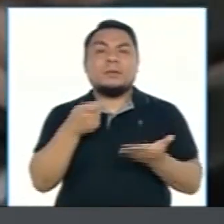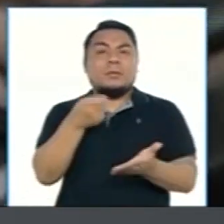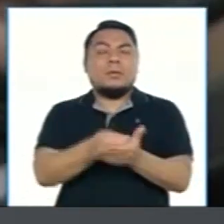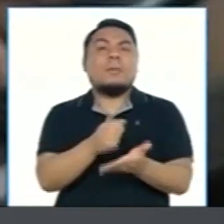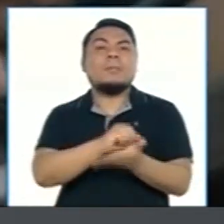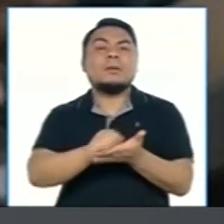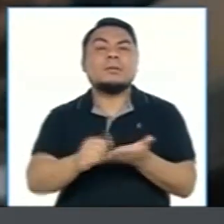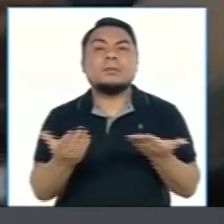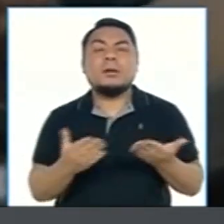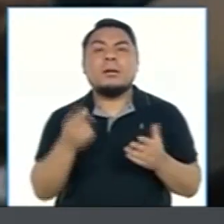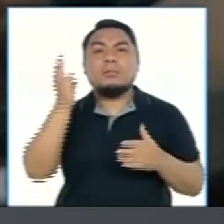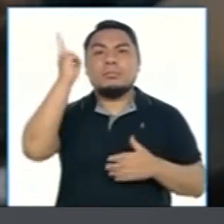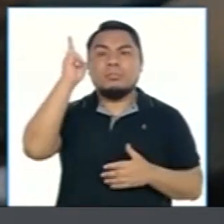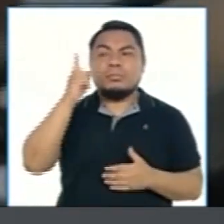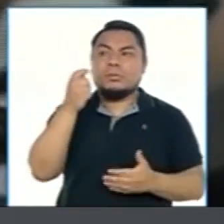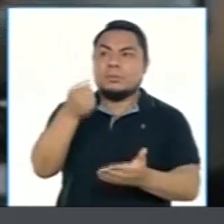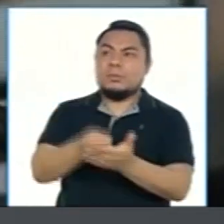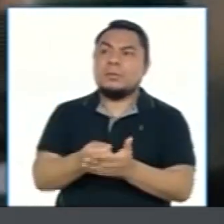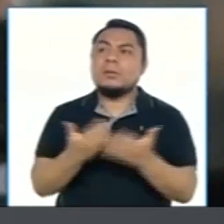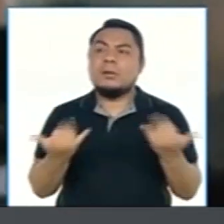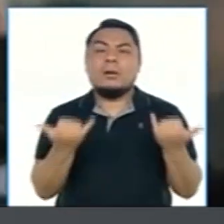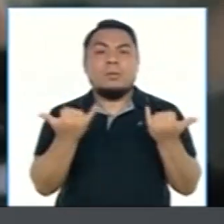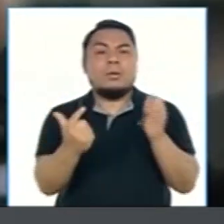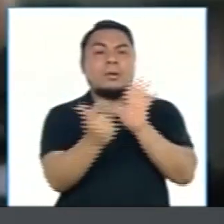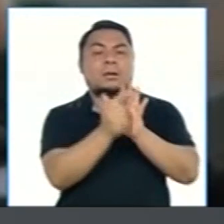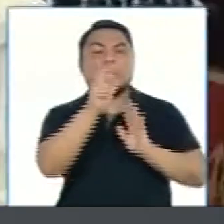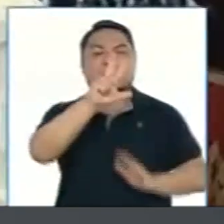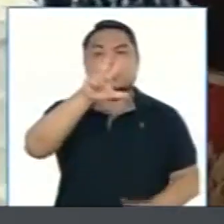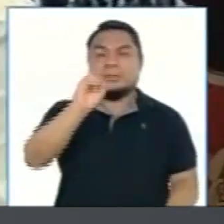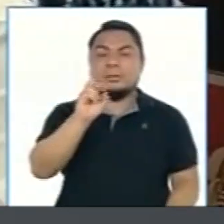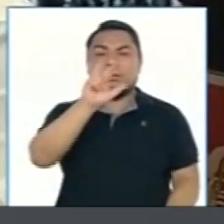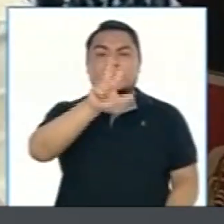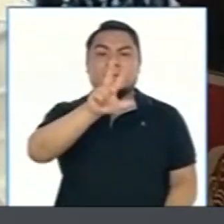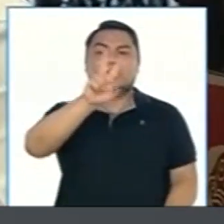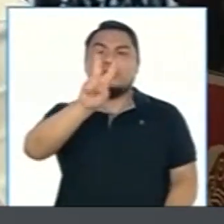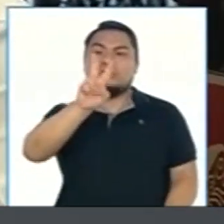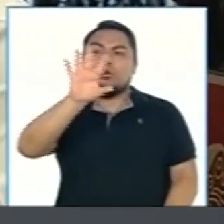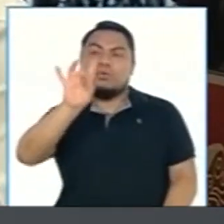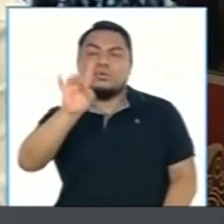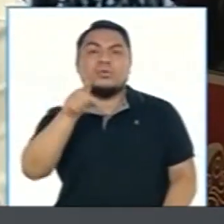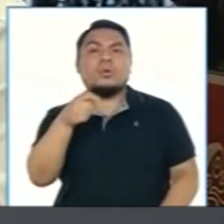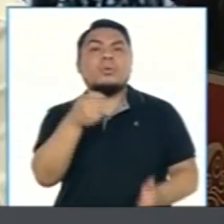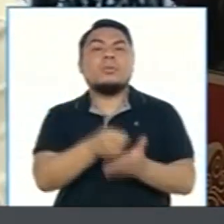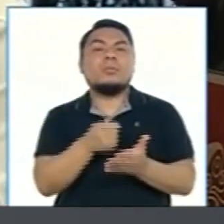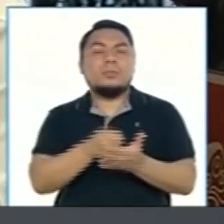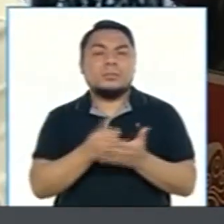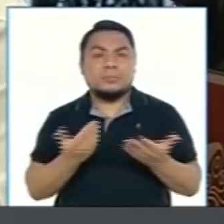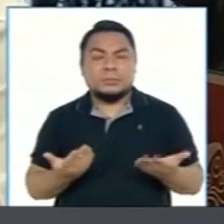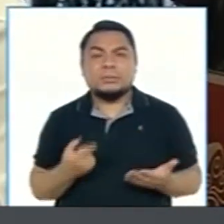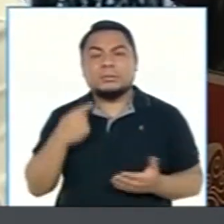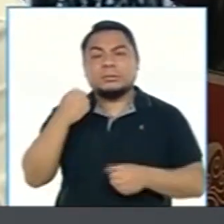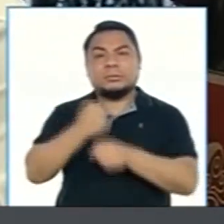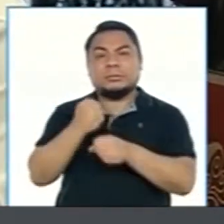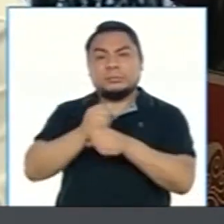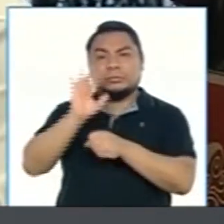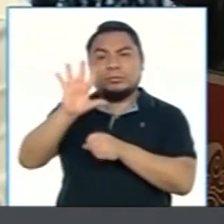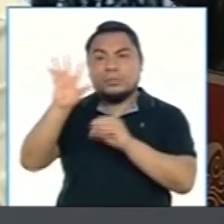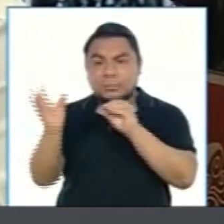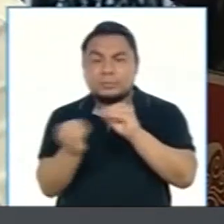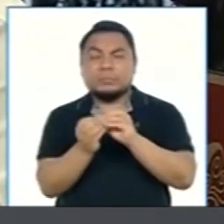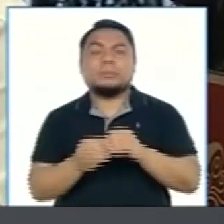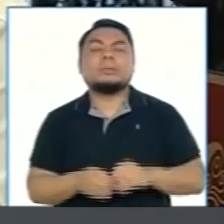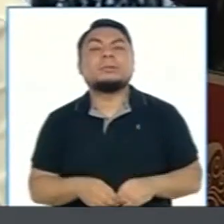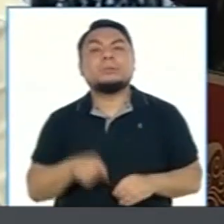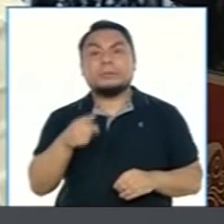remuneración mensual de profesor contratado en el marco de la ley 30.328, el monto de asignación por jornada de trabajo adicional,